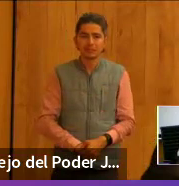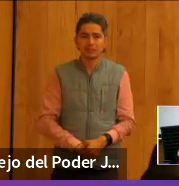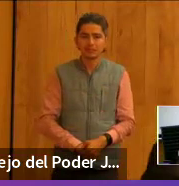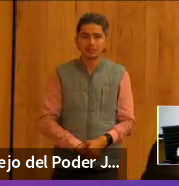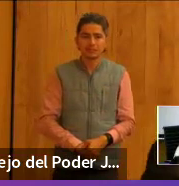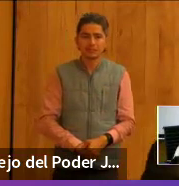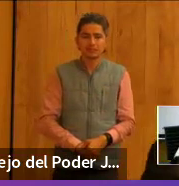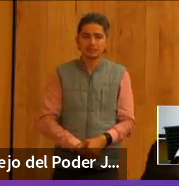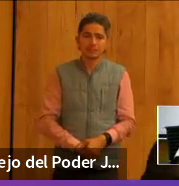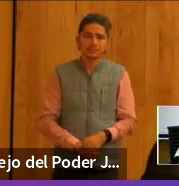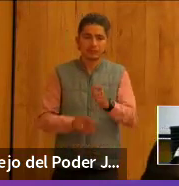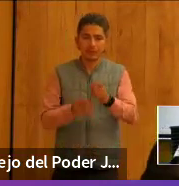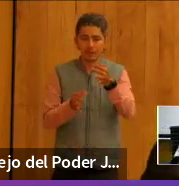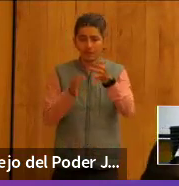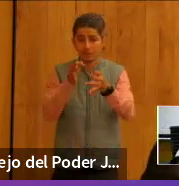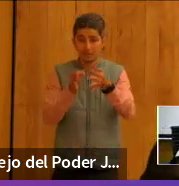Como